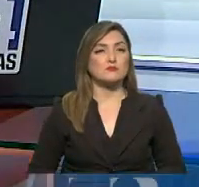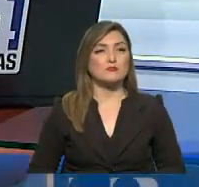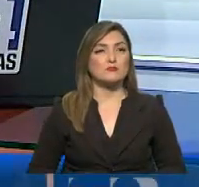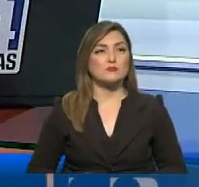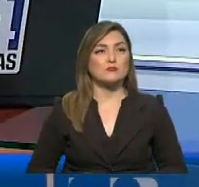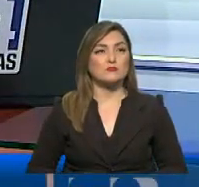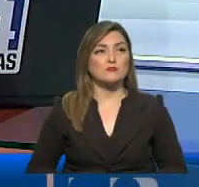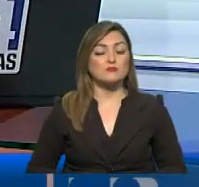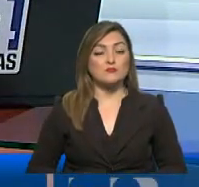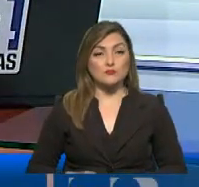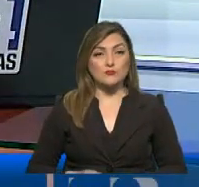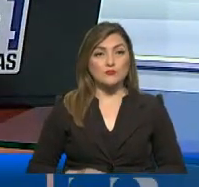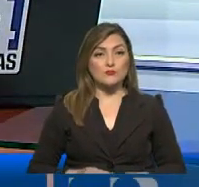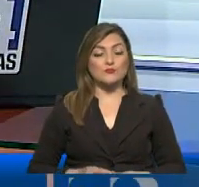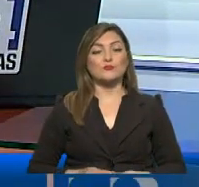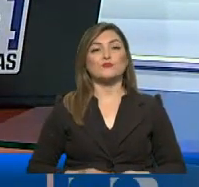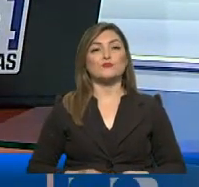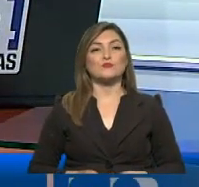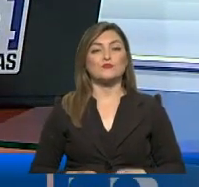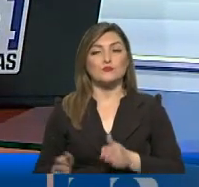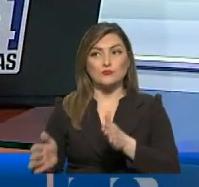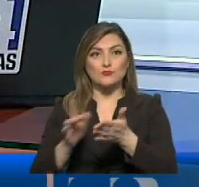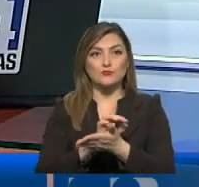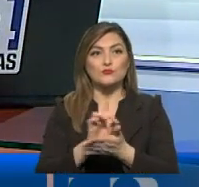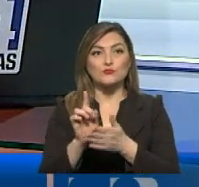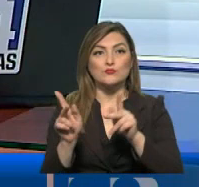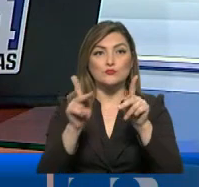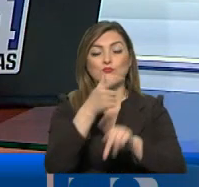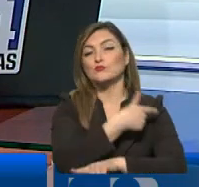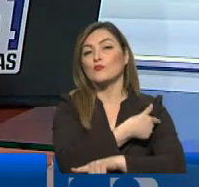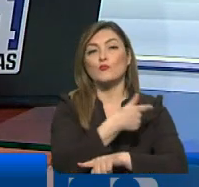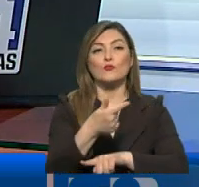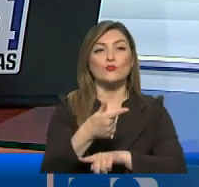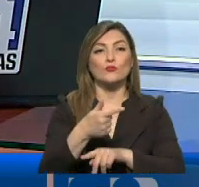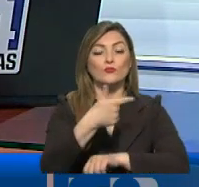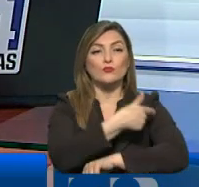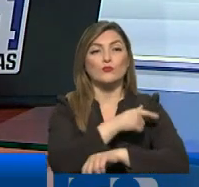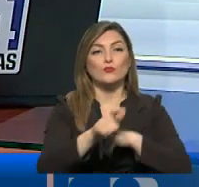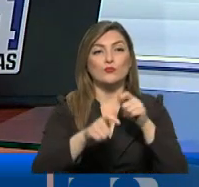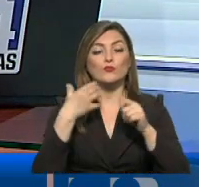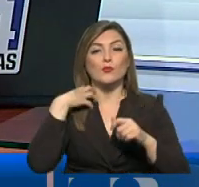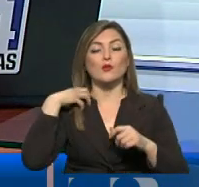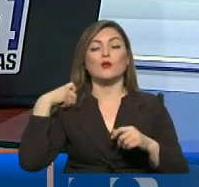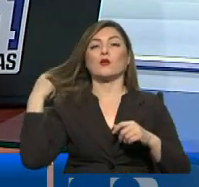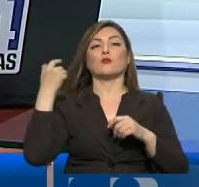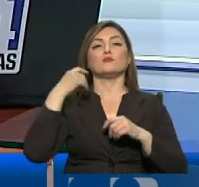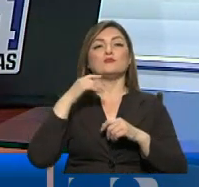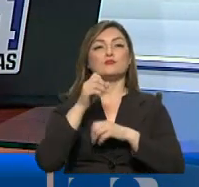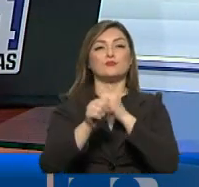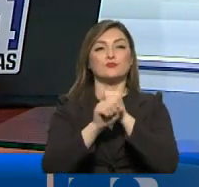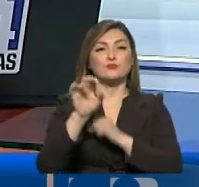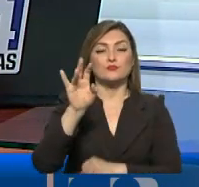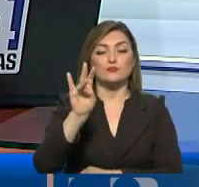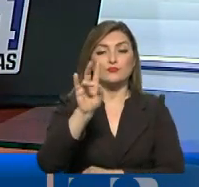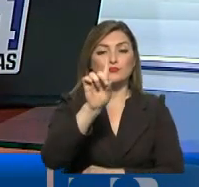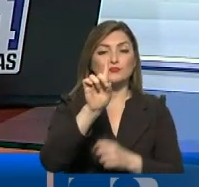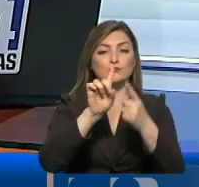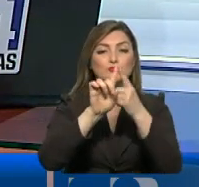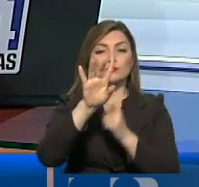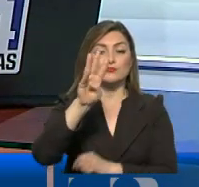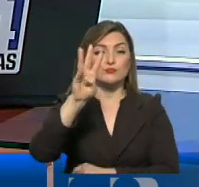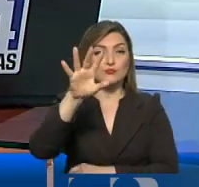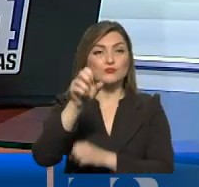Y durante esta semana, el plan de vacunación contempla la inmunización de personas entre 71 y 65